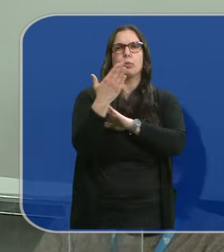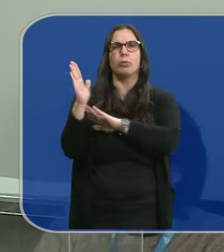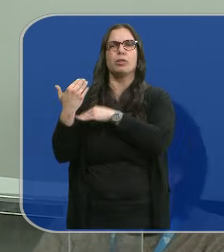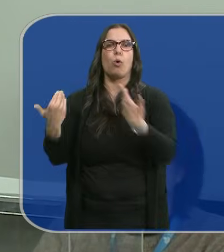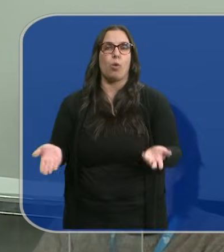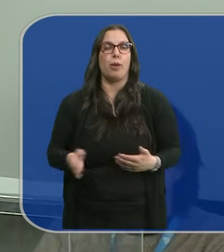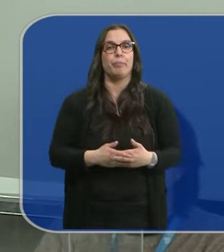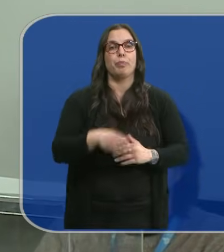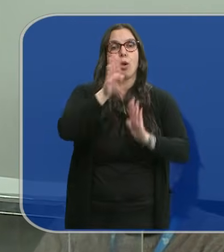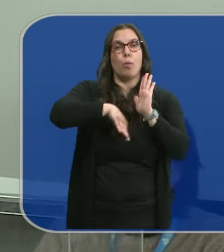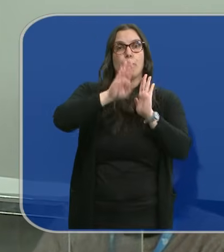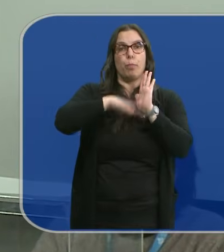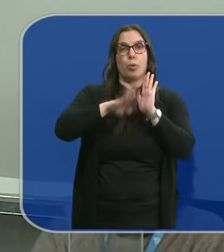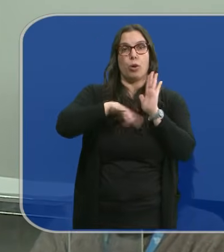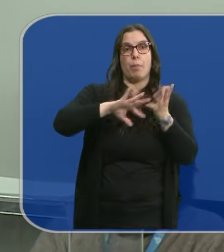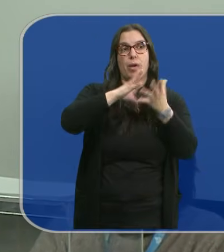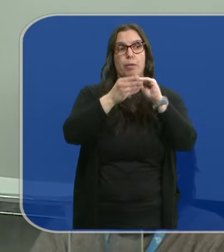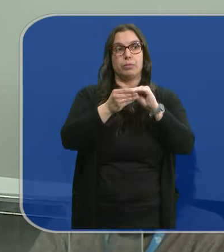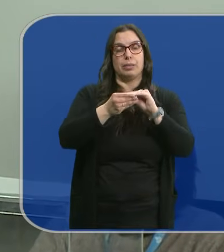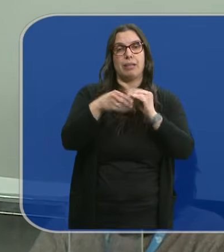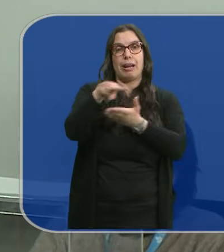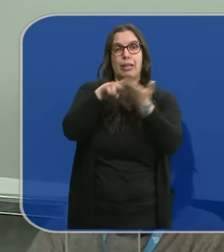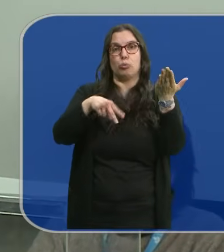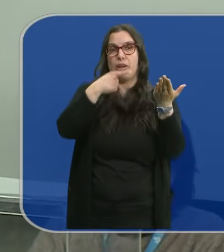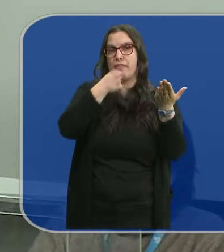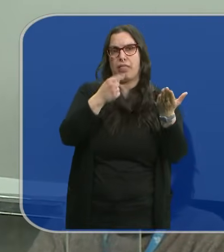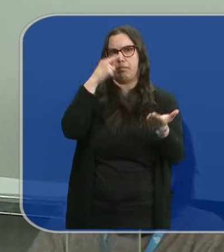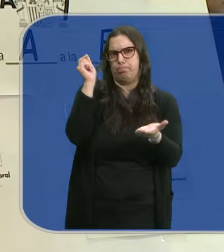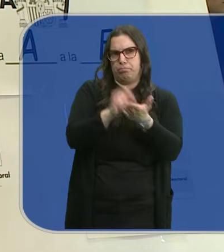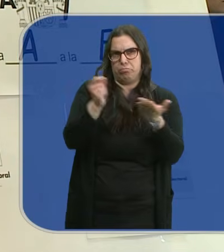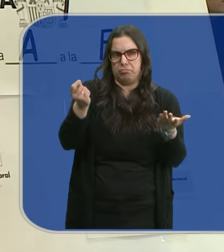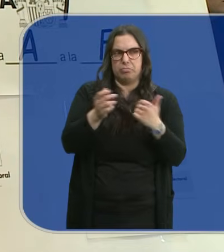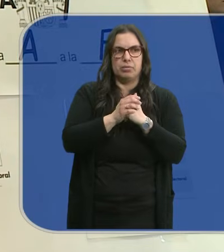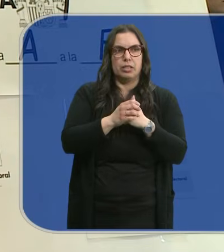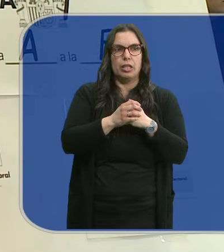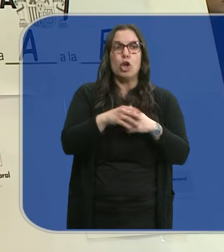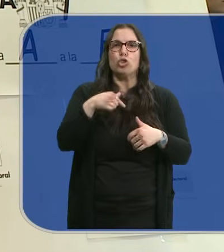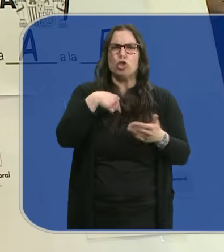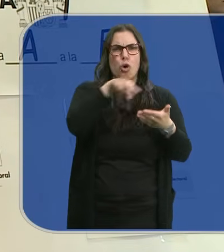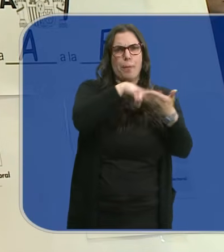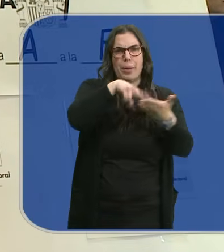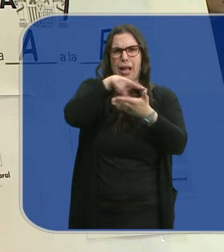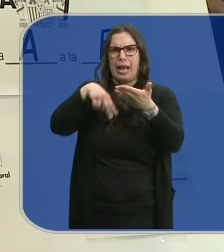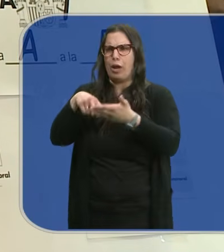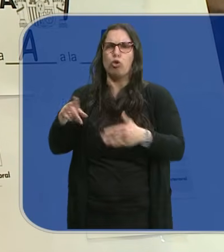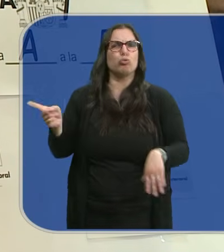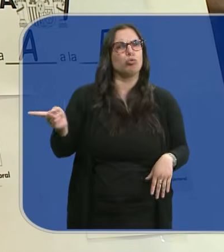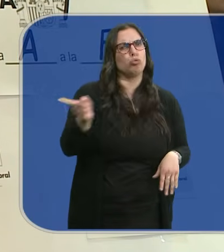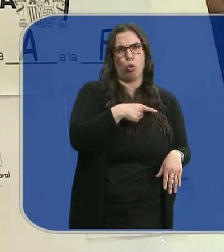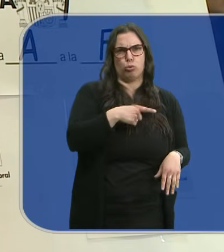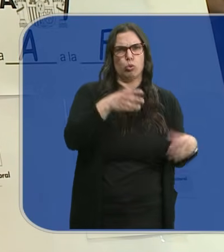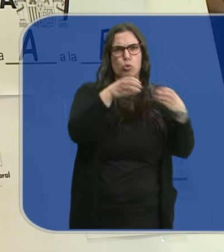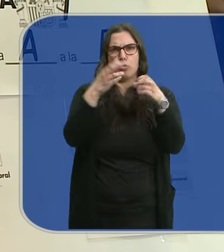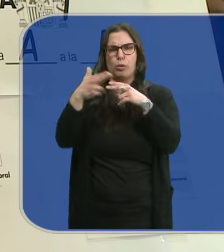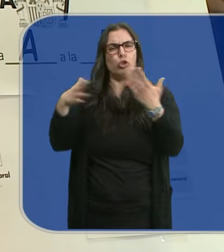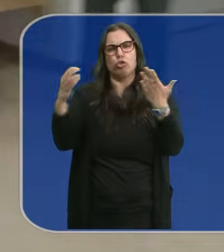El adaptar los programas a lectura fácil no se tarda nada. De hecho, yo me lío todos los